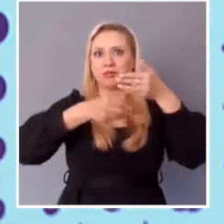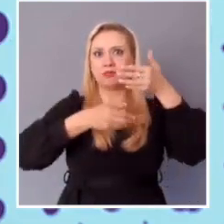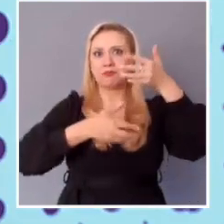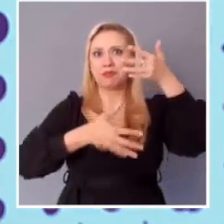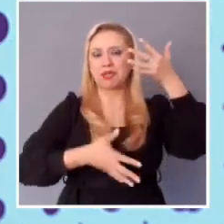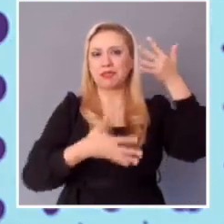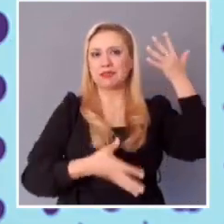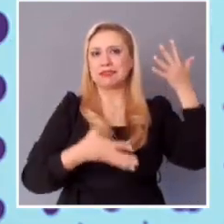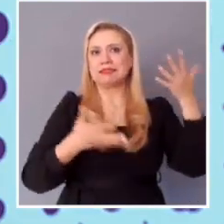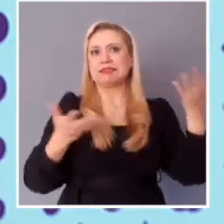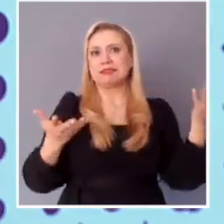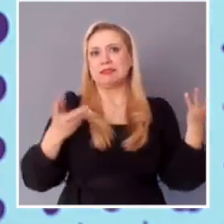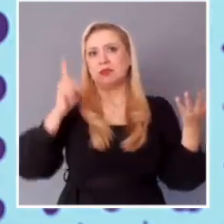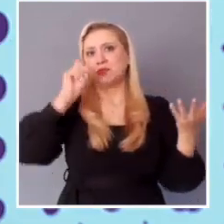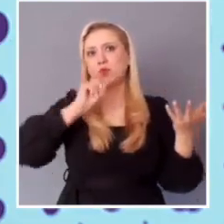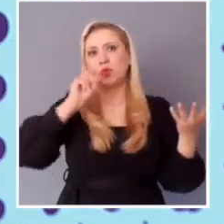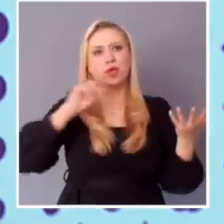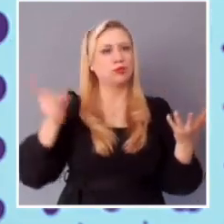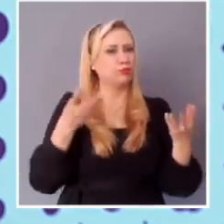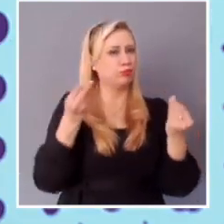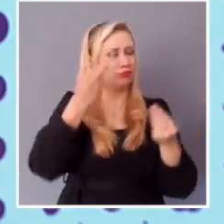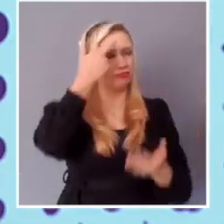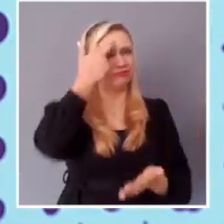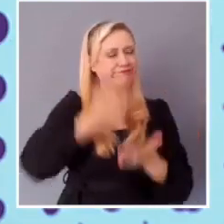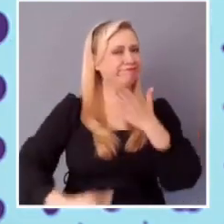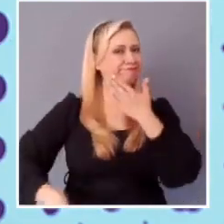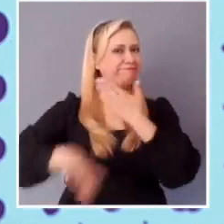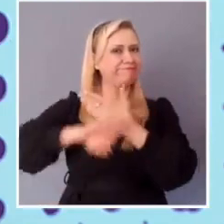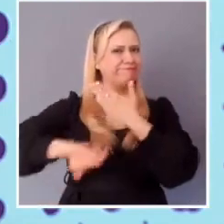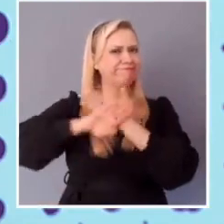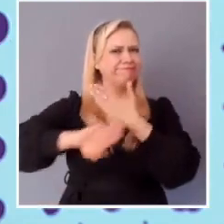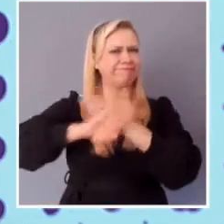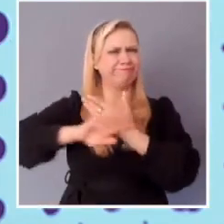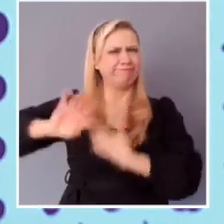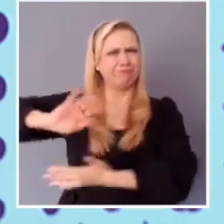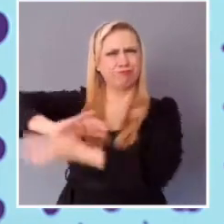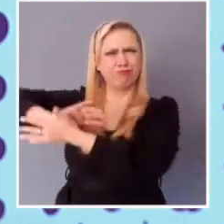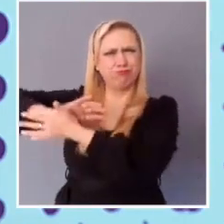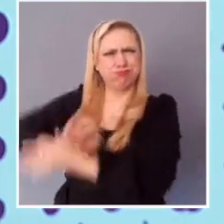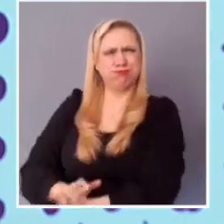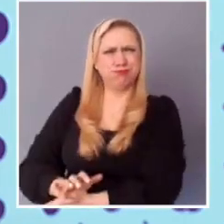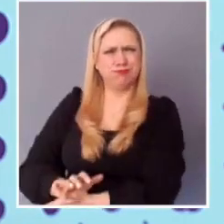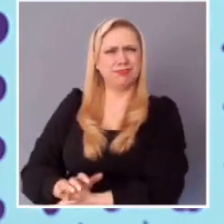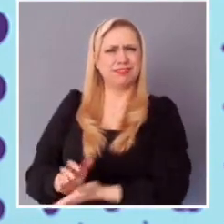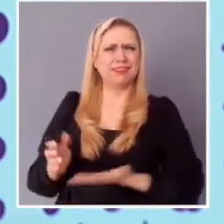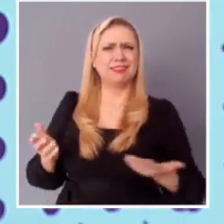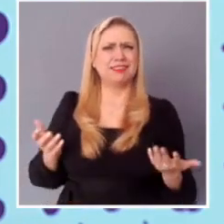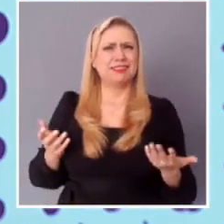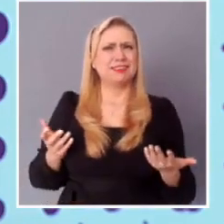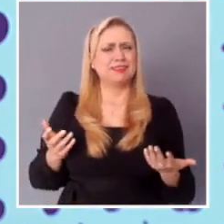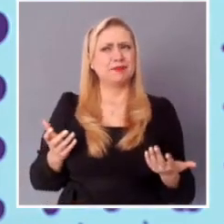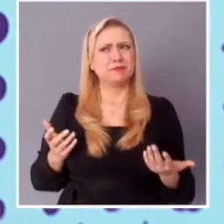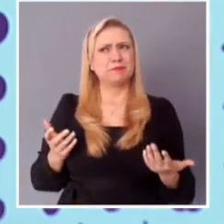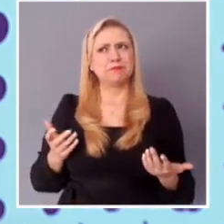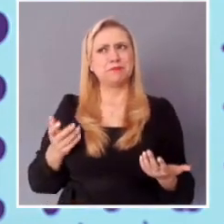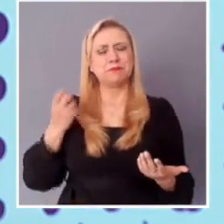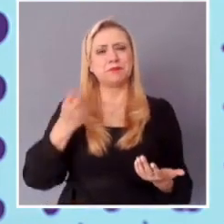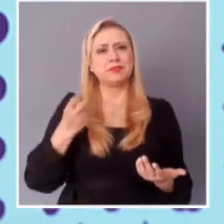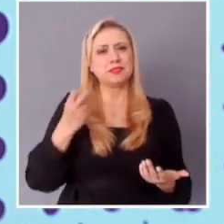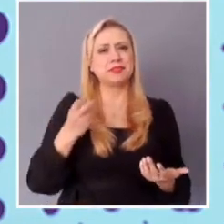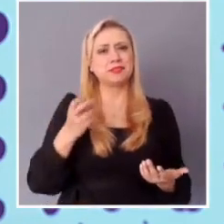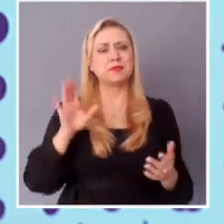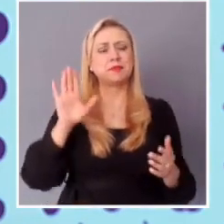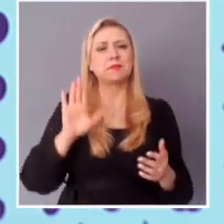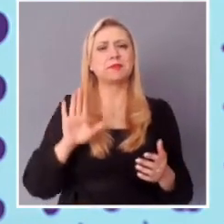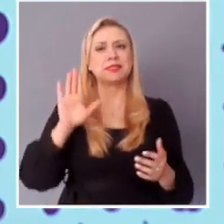mujeres nos atraviesan, muchísimas violencias como tal, ¿no? Muchísimas opresiones y que justamente jalando un poco como